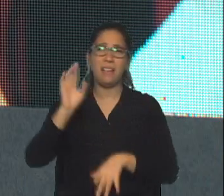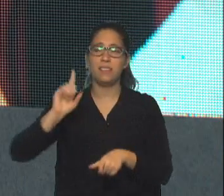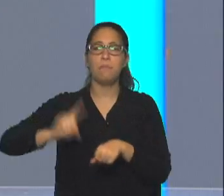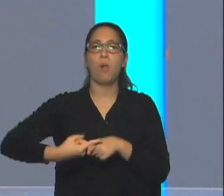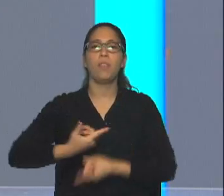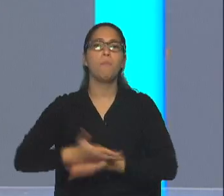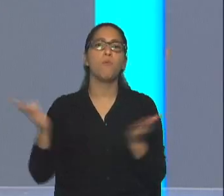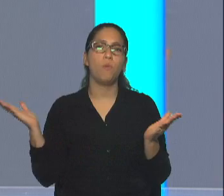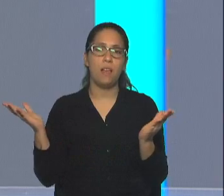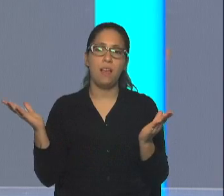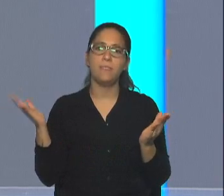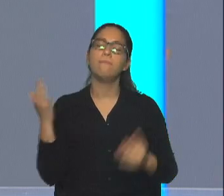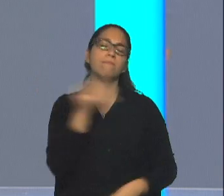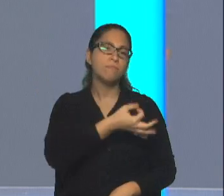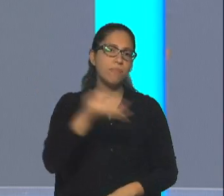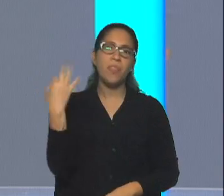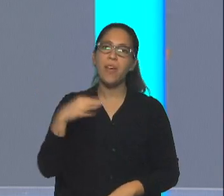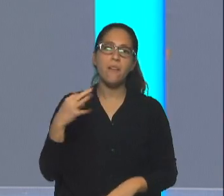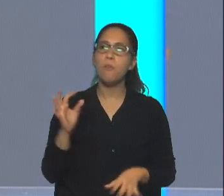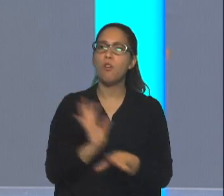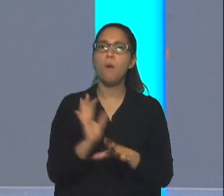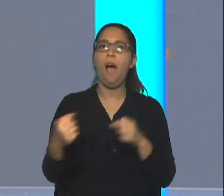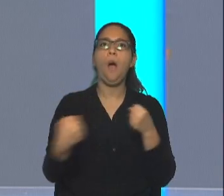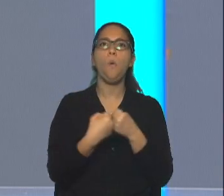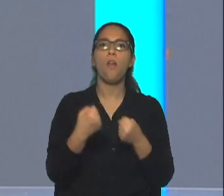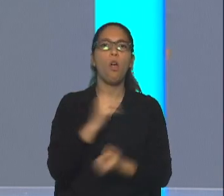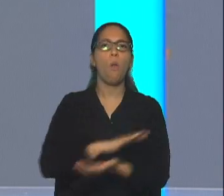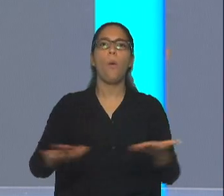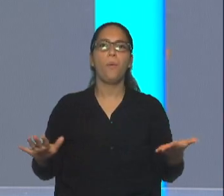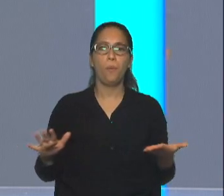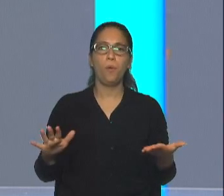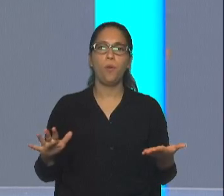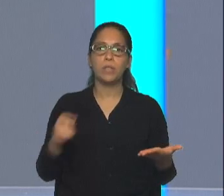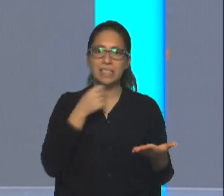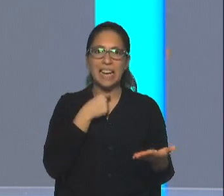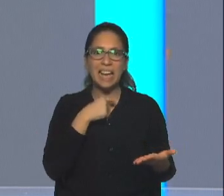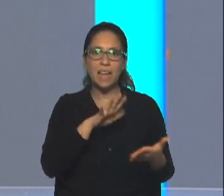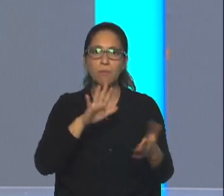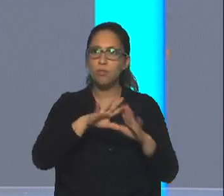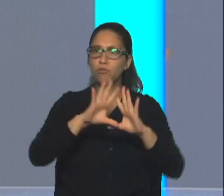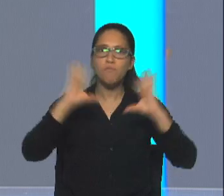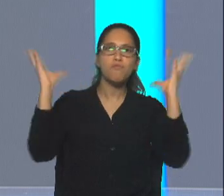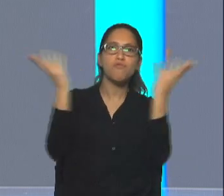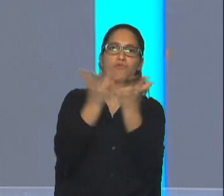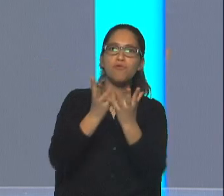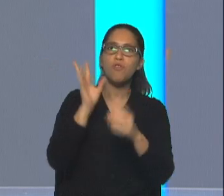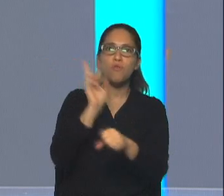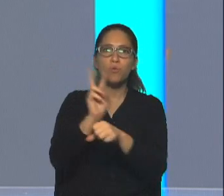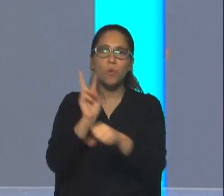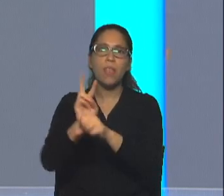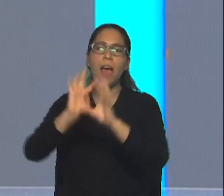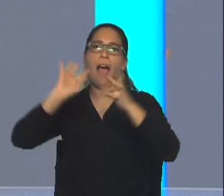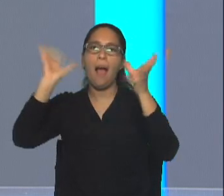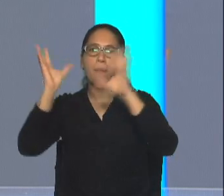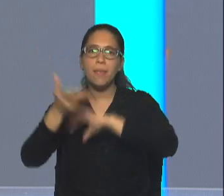absolutamente tenemos que hacer un nuevo pacto Si queremos conservar esta casa que es nuestro planeta con lo climático